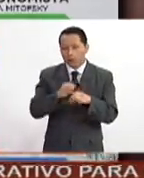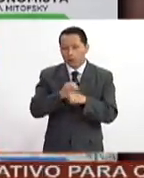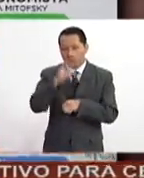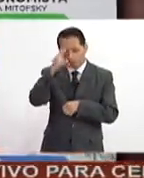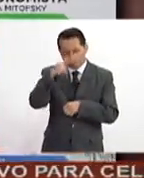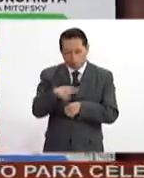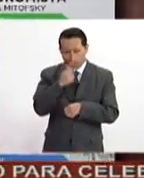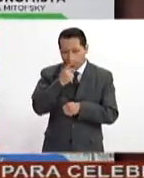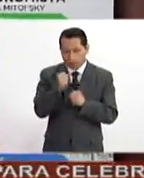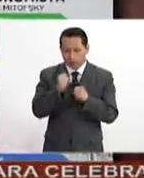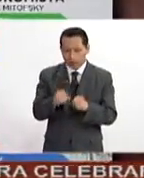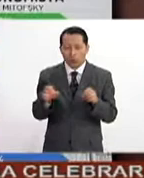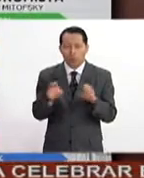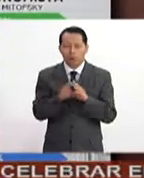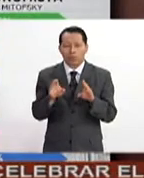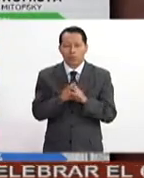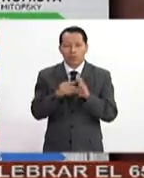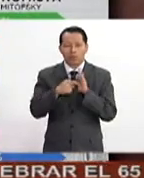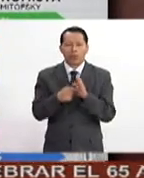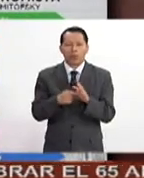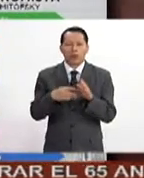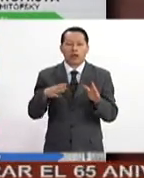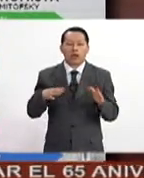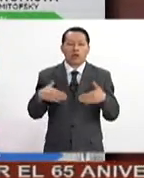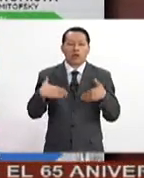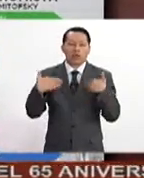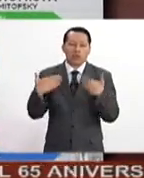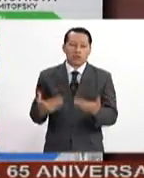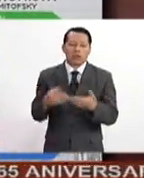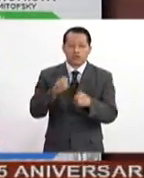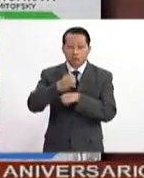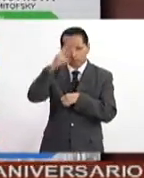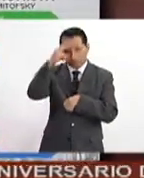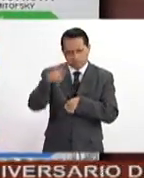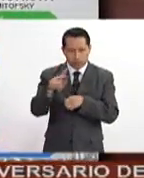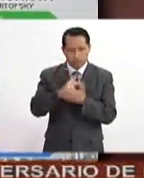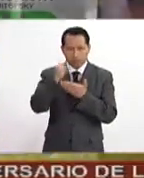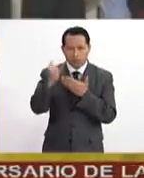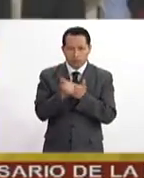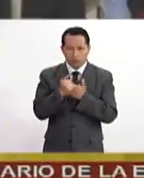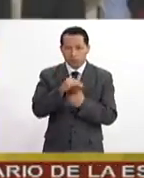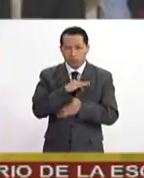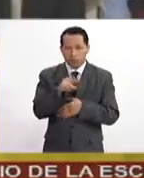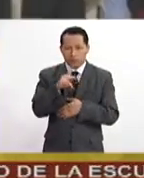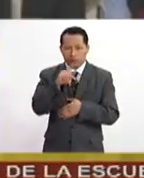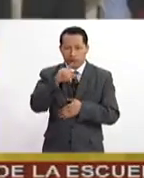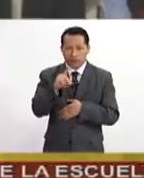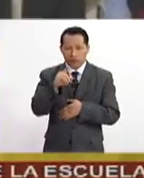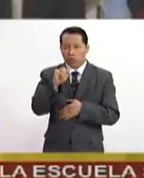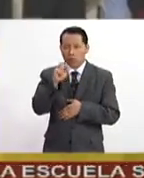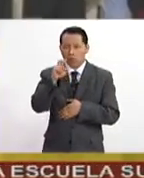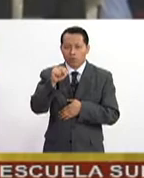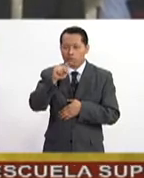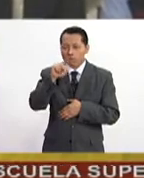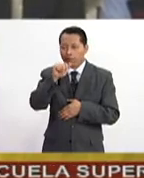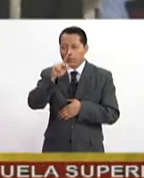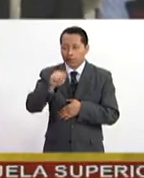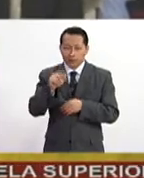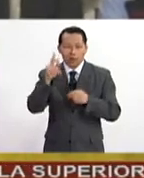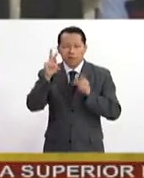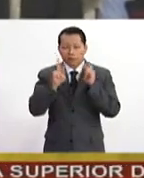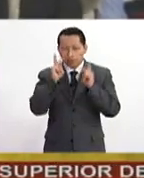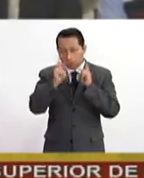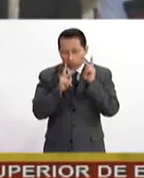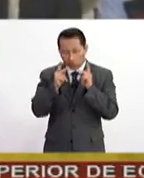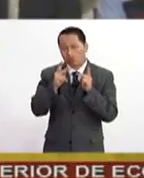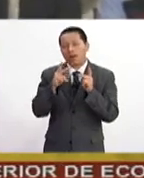México. Aseguró que son muestra de la confianza de los mexiquenses en su proyecto. El candidato del PRD, Juan Cepeda, visitó Naucalpan, donde